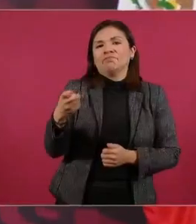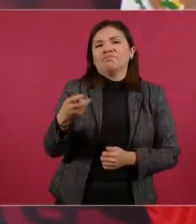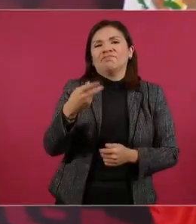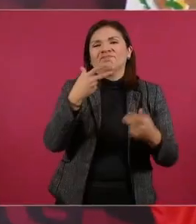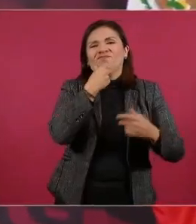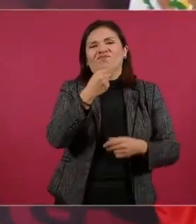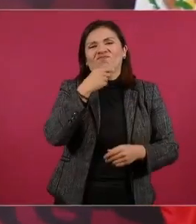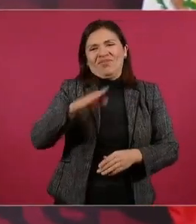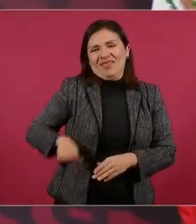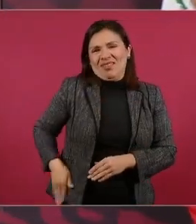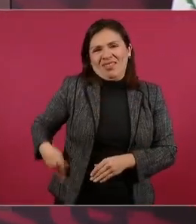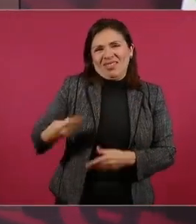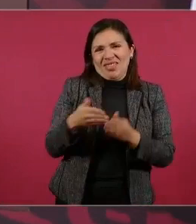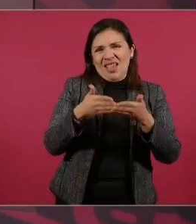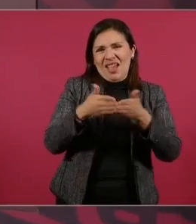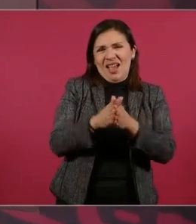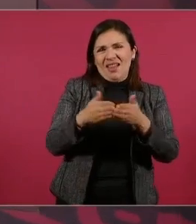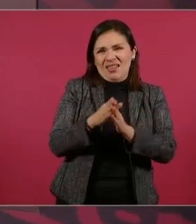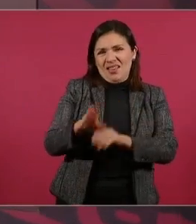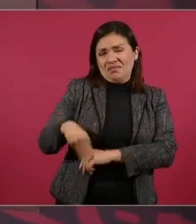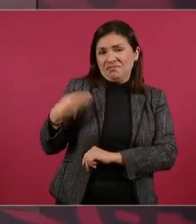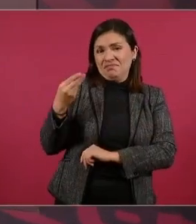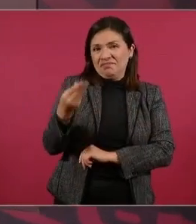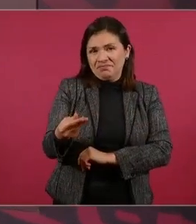cartera no